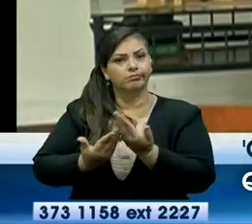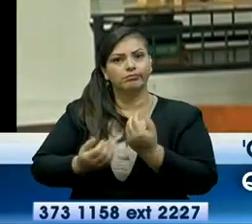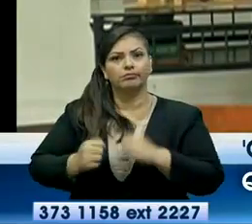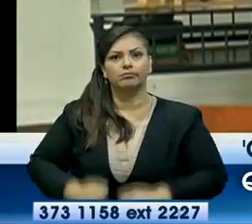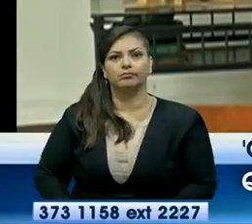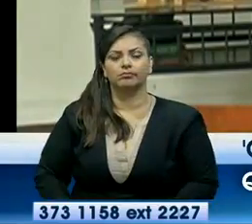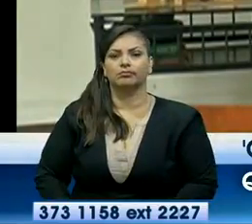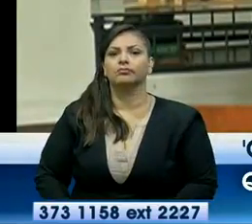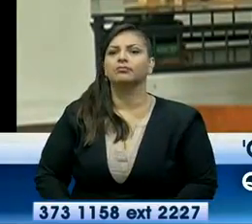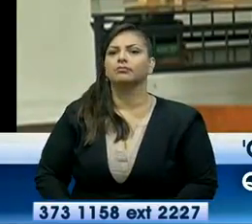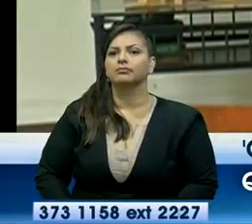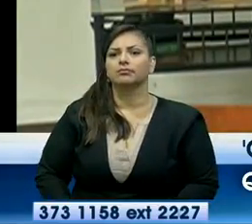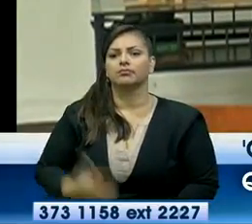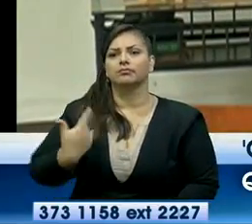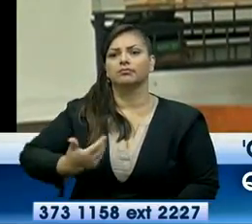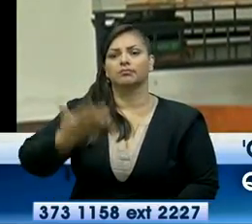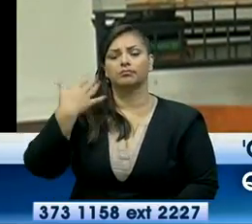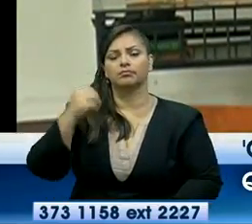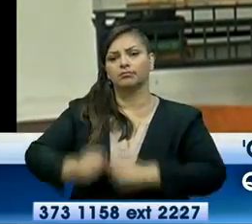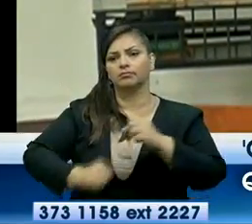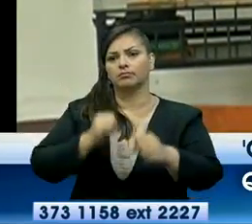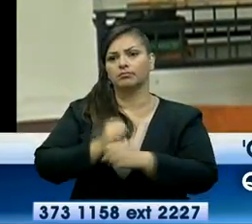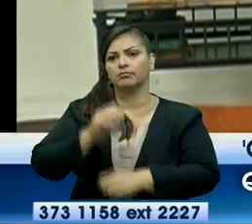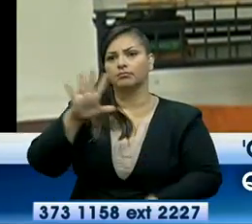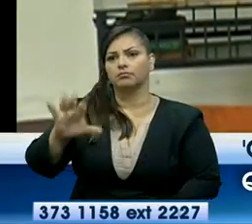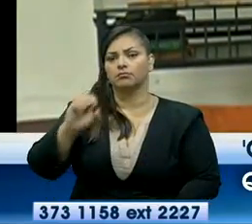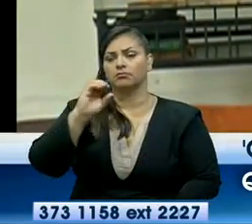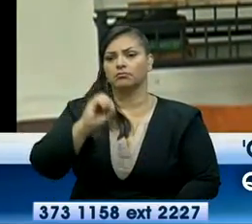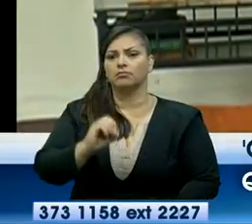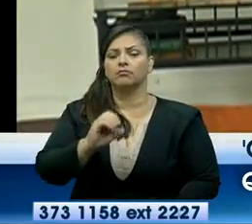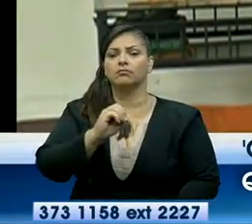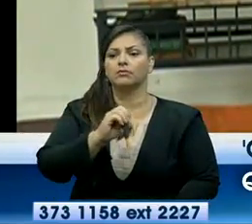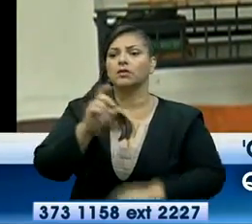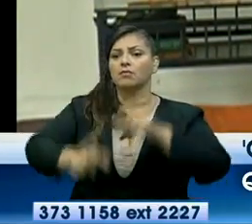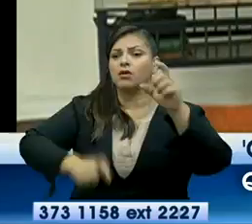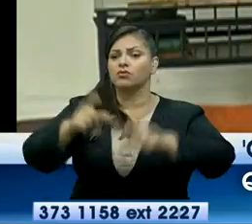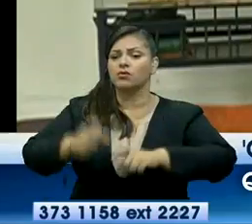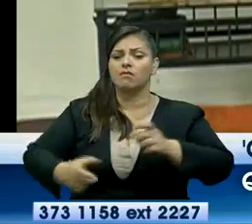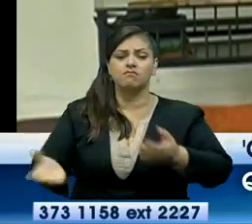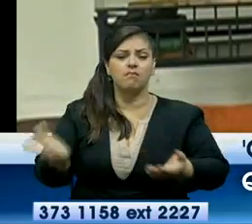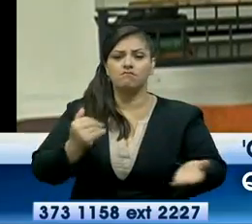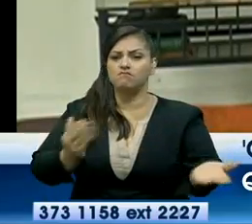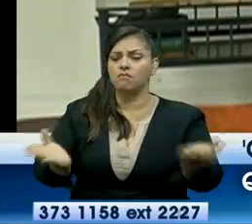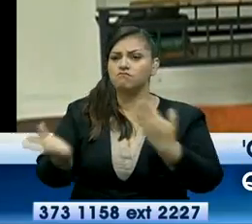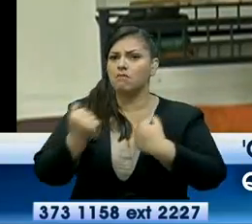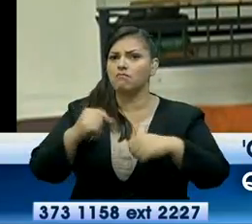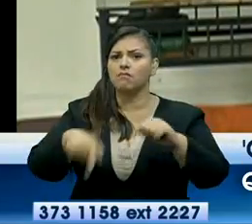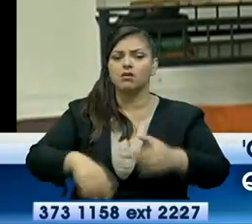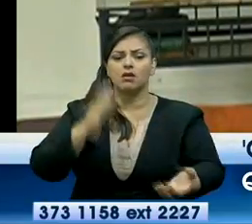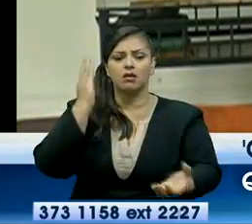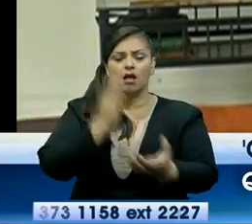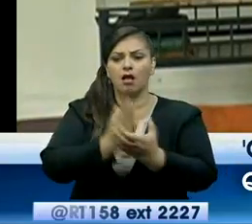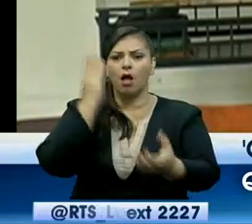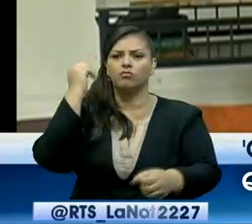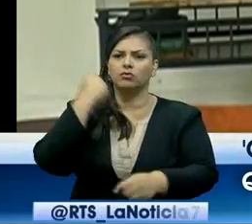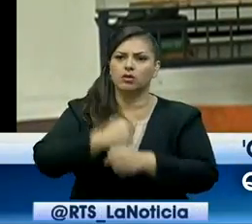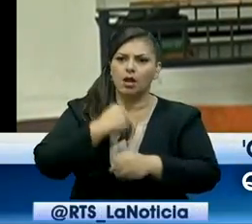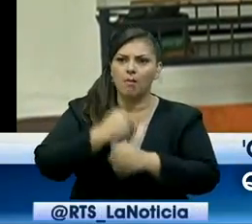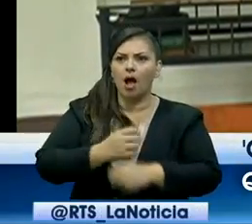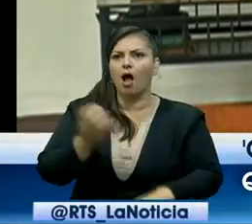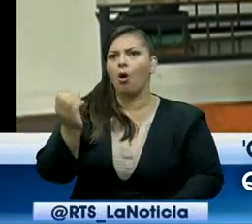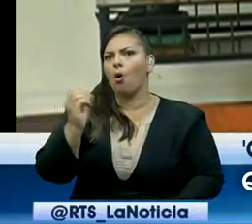500 años movilizar a los grupos humanos por ejemplo el caso de la gente que estuvo en los túneles